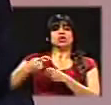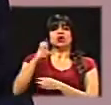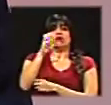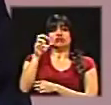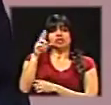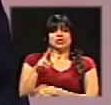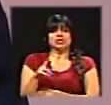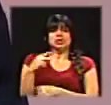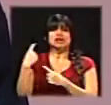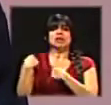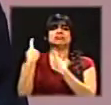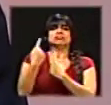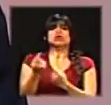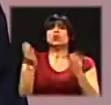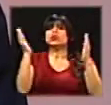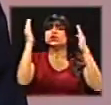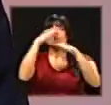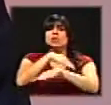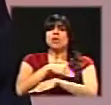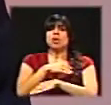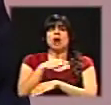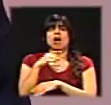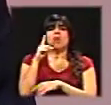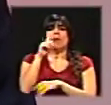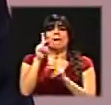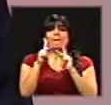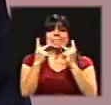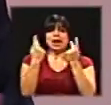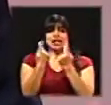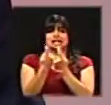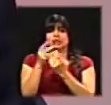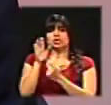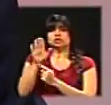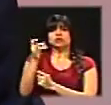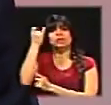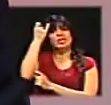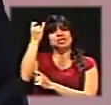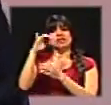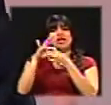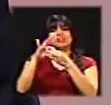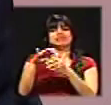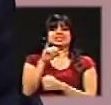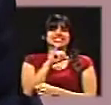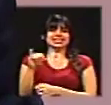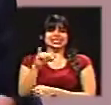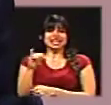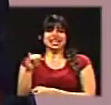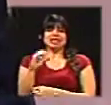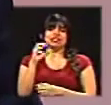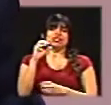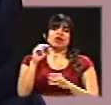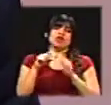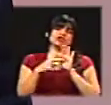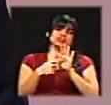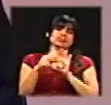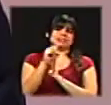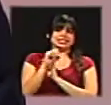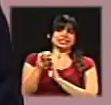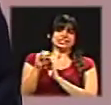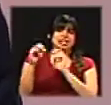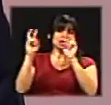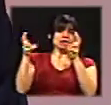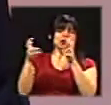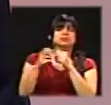Rica no había llegado un partido de corte ideológico de izquierda, ¿verdad? O que se promueve a sí mismo como izquierda, o que se ha señalado como de